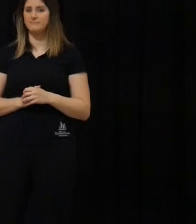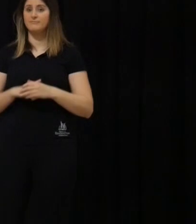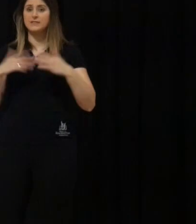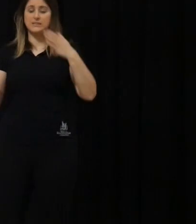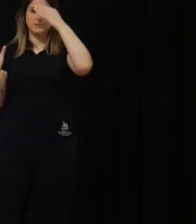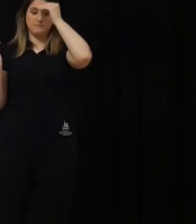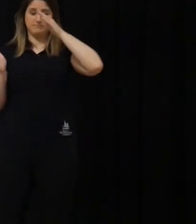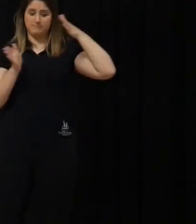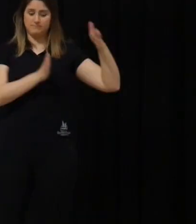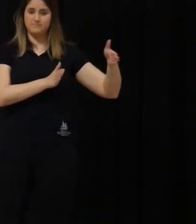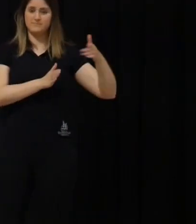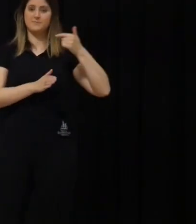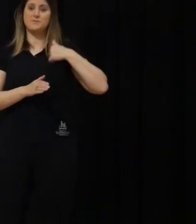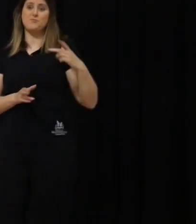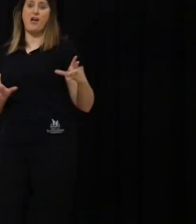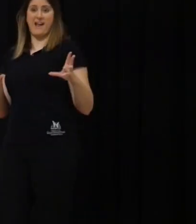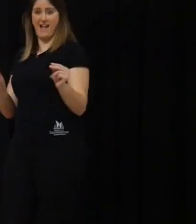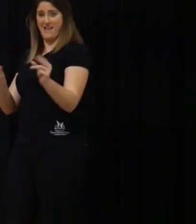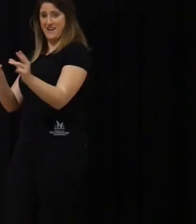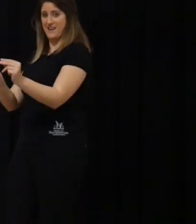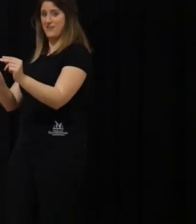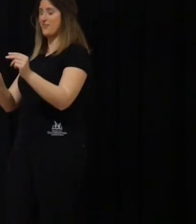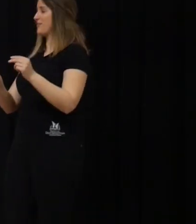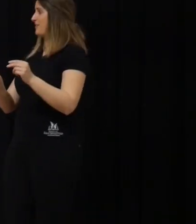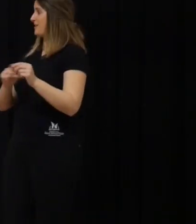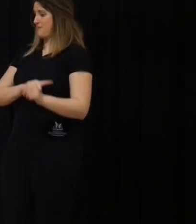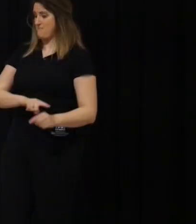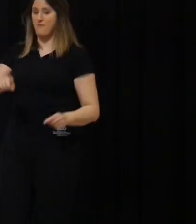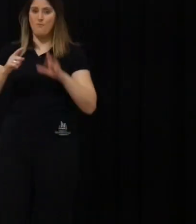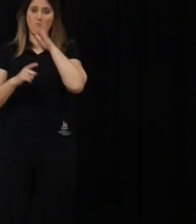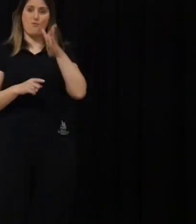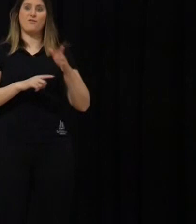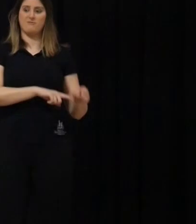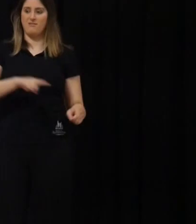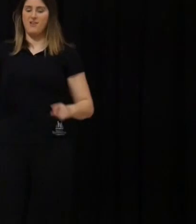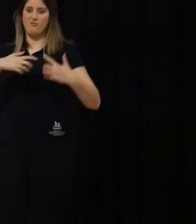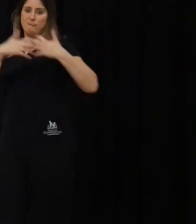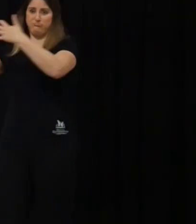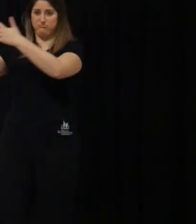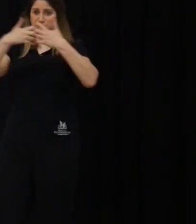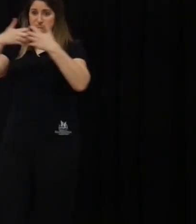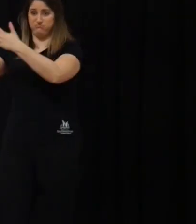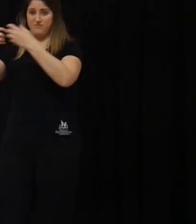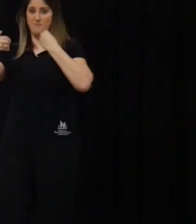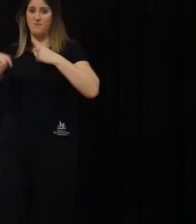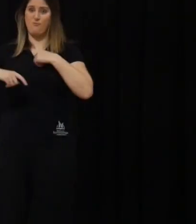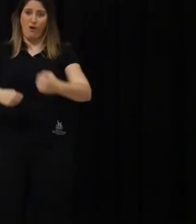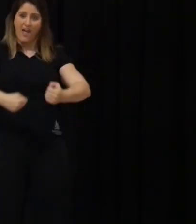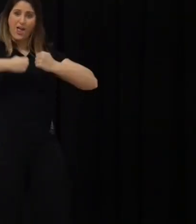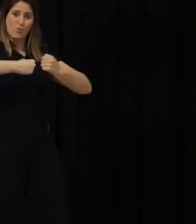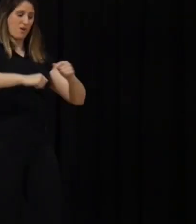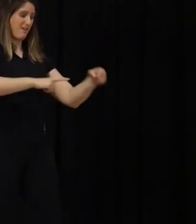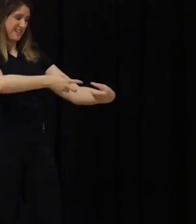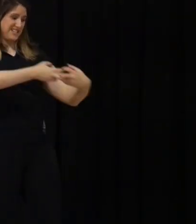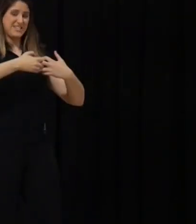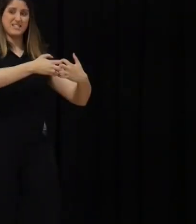Era la que mandó el cangrejo, en compensación a esa batalla que había ofrecido frente a Hércules,